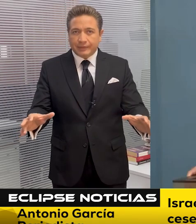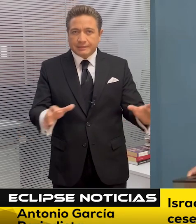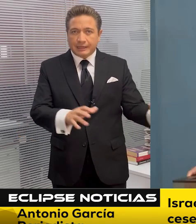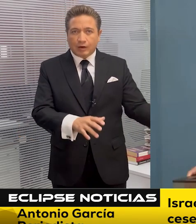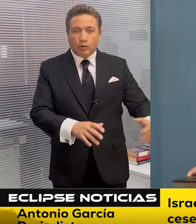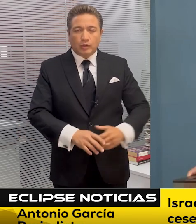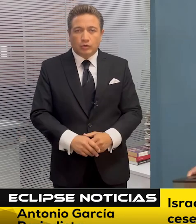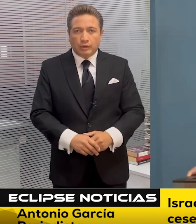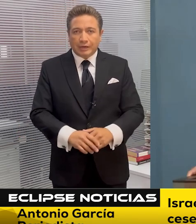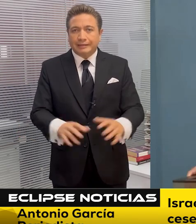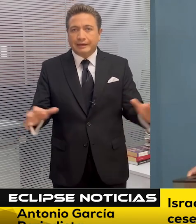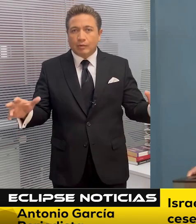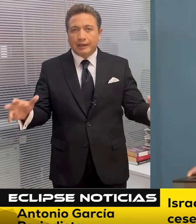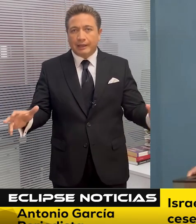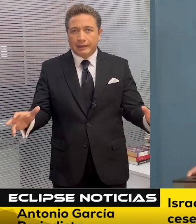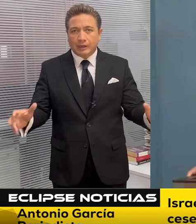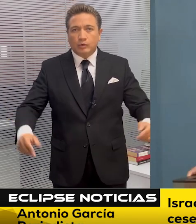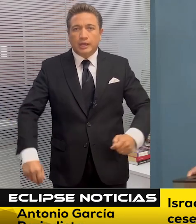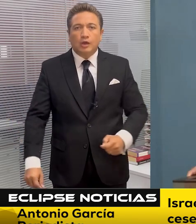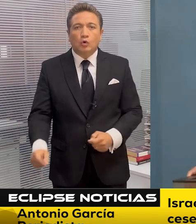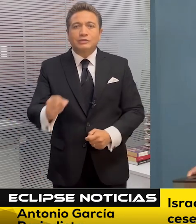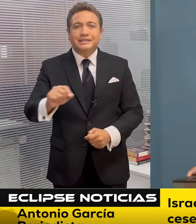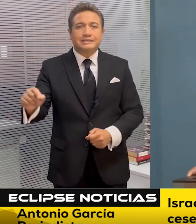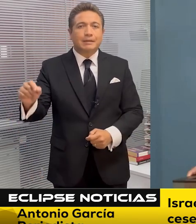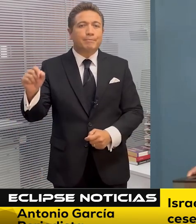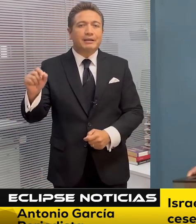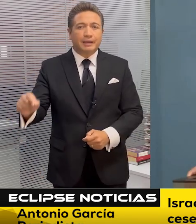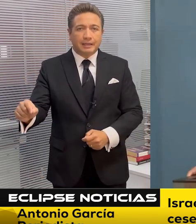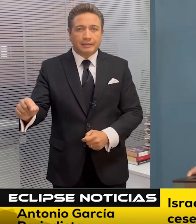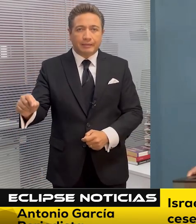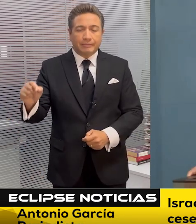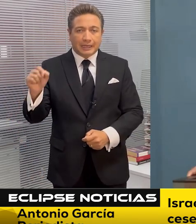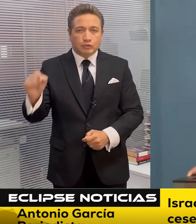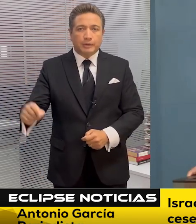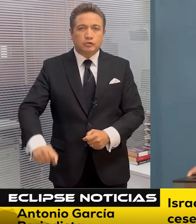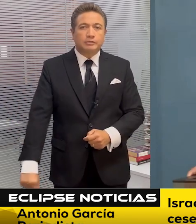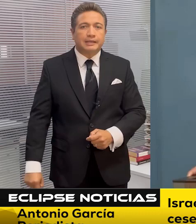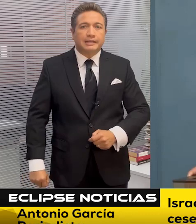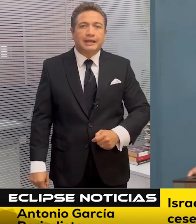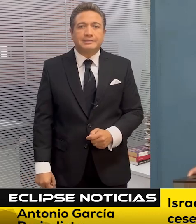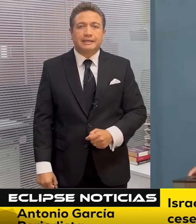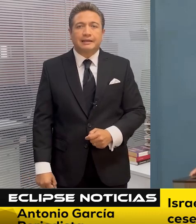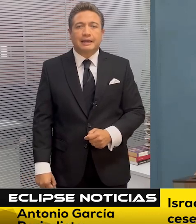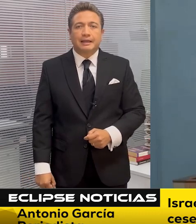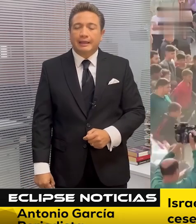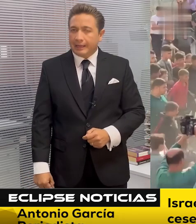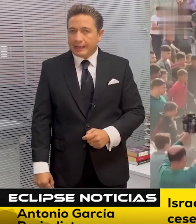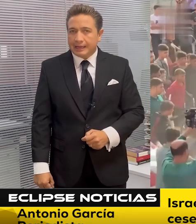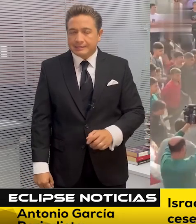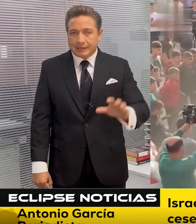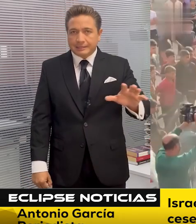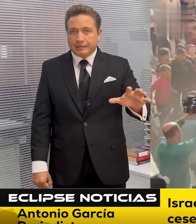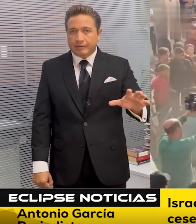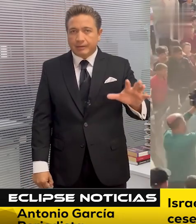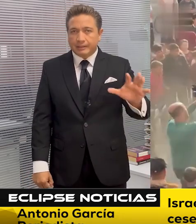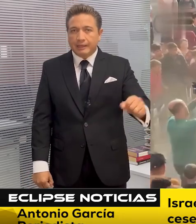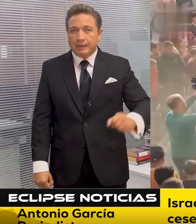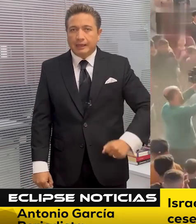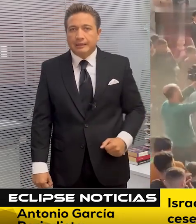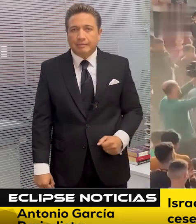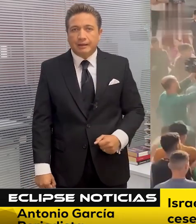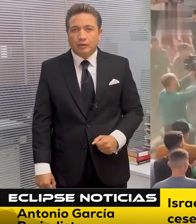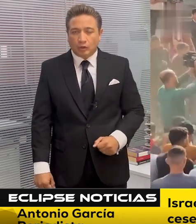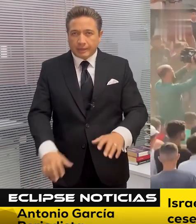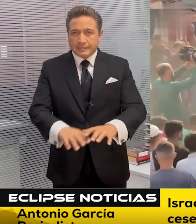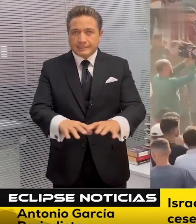fase de este acuerdo de una tregua a la guerra incluye un cese permanente de las operaciones militares de Israel en Gaza. Así que finalmente